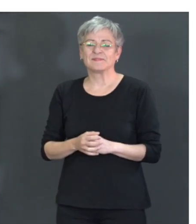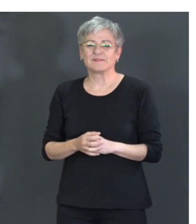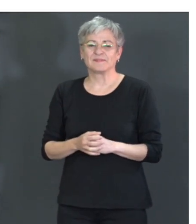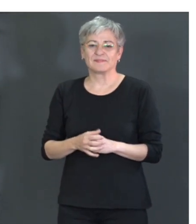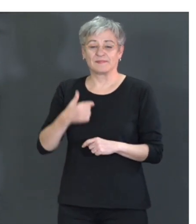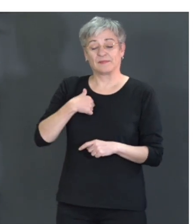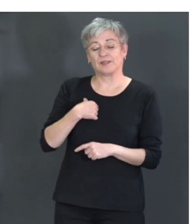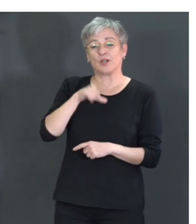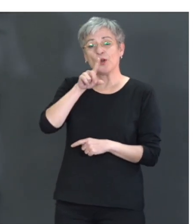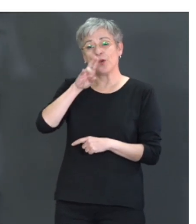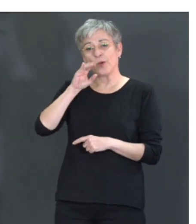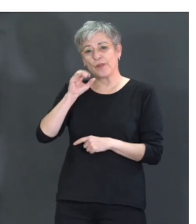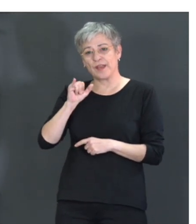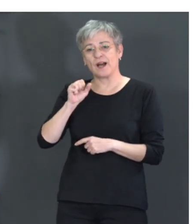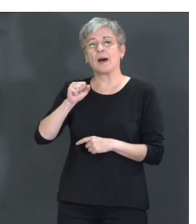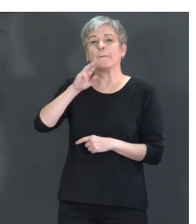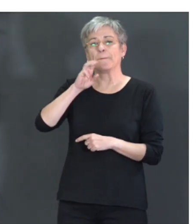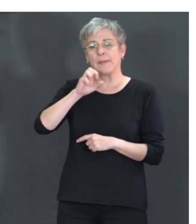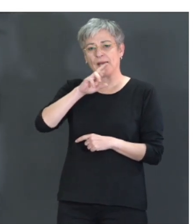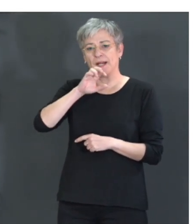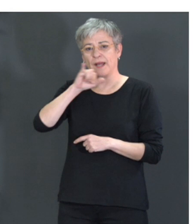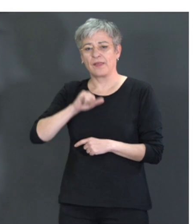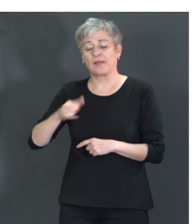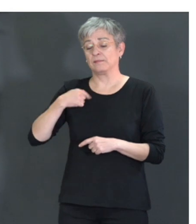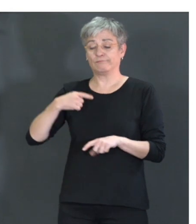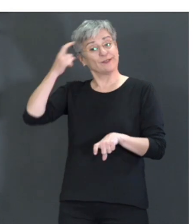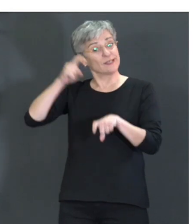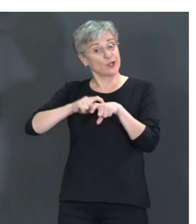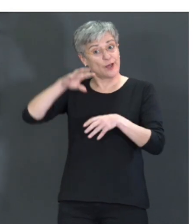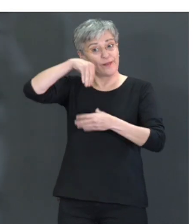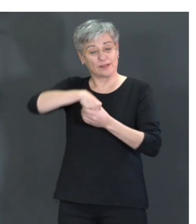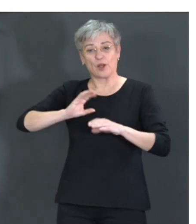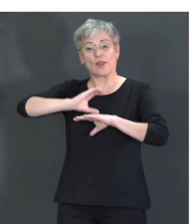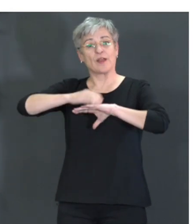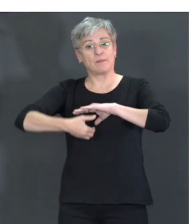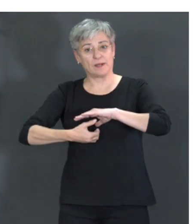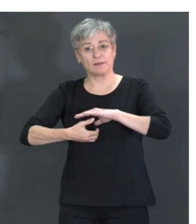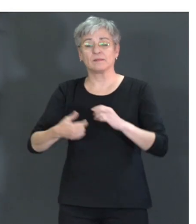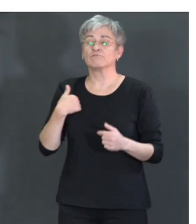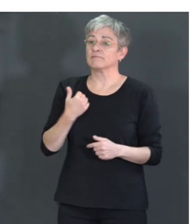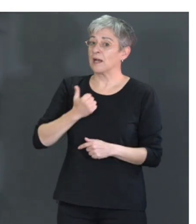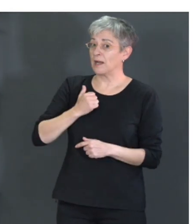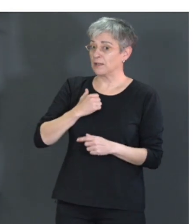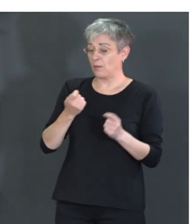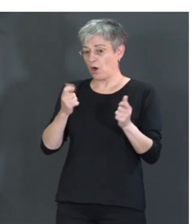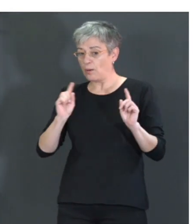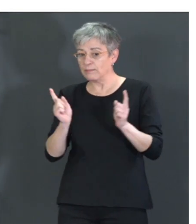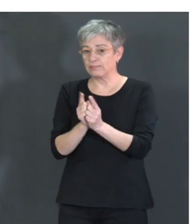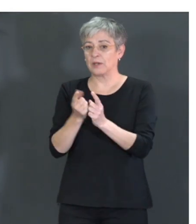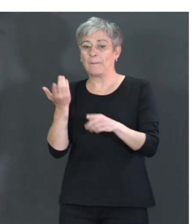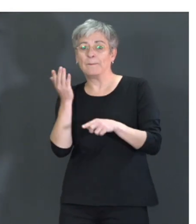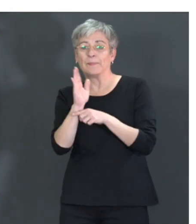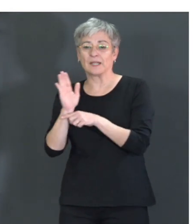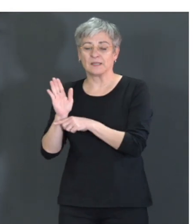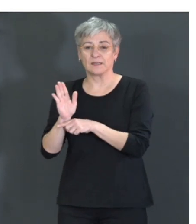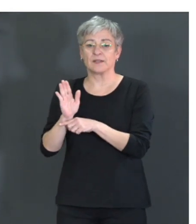Soy Lucía Pérez Castilla, psicóloga del CEAPAD, y voy a aprovechar la breve presentación que voy a hacer sobre